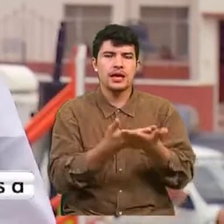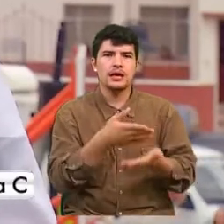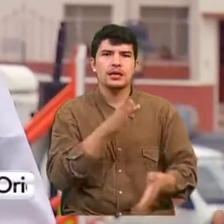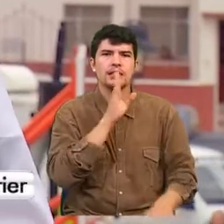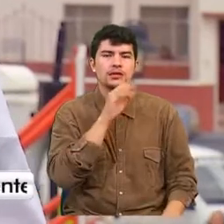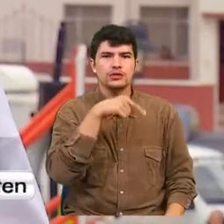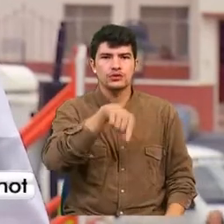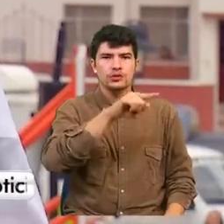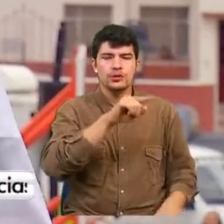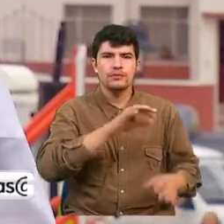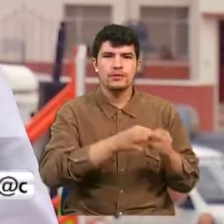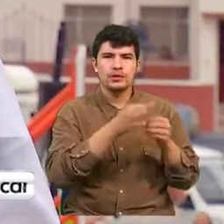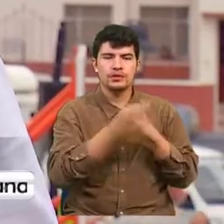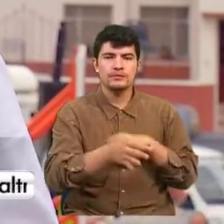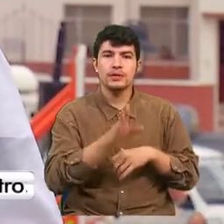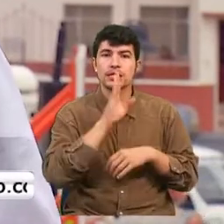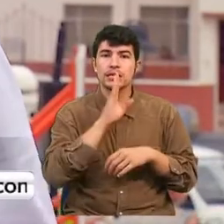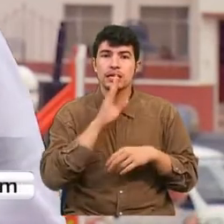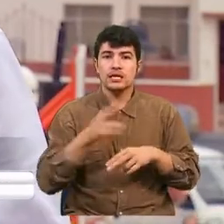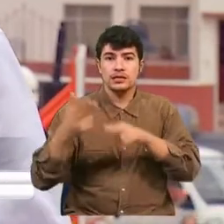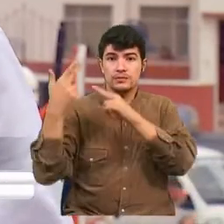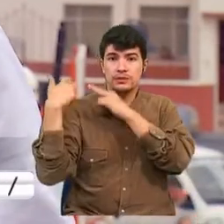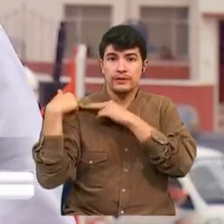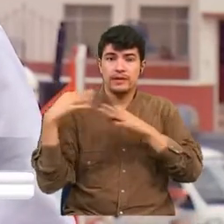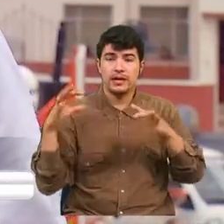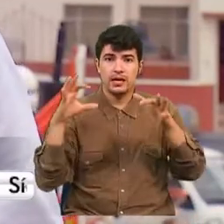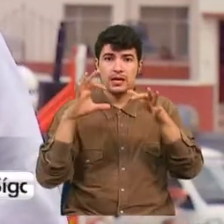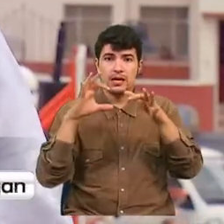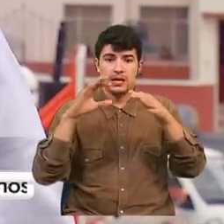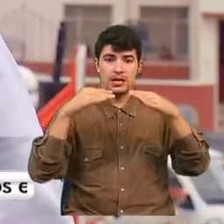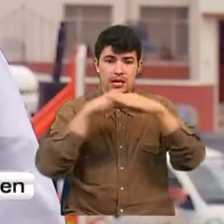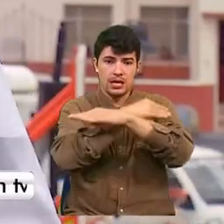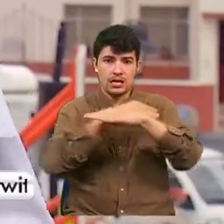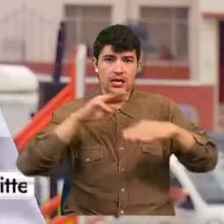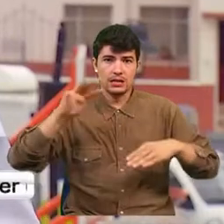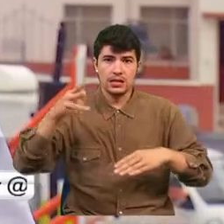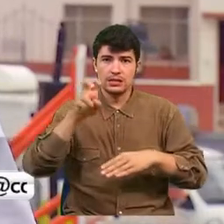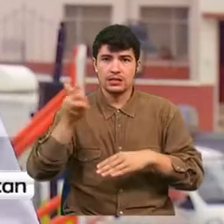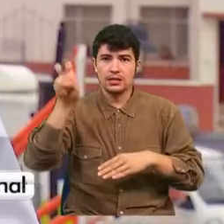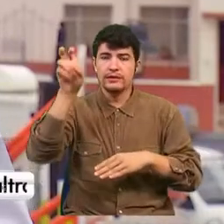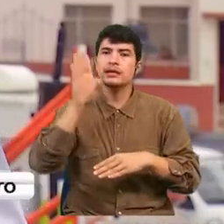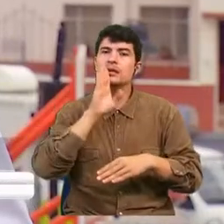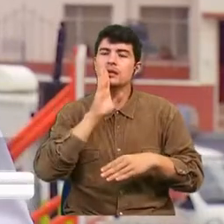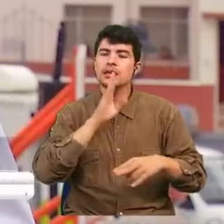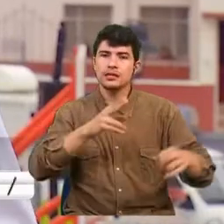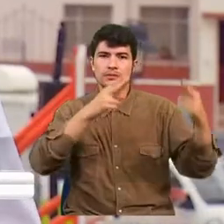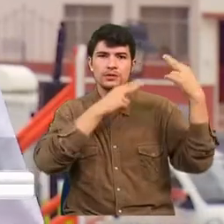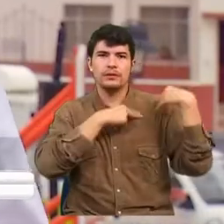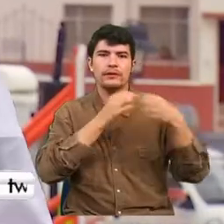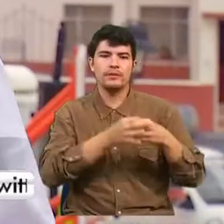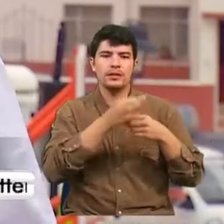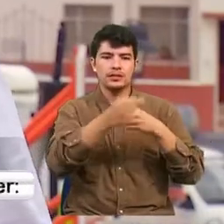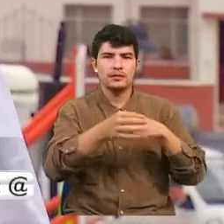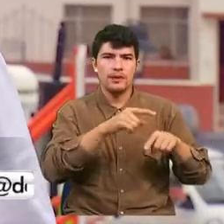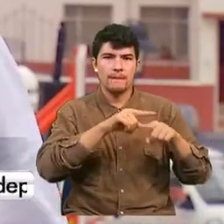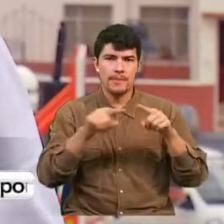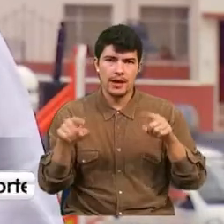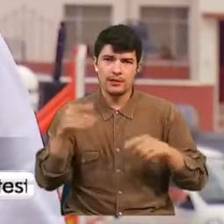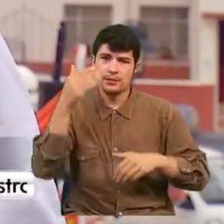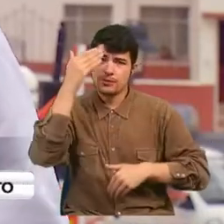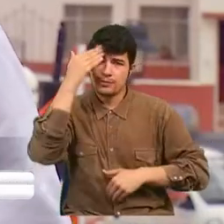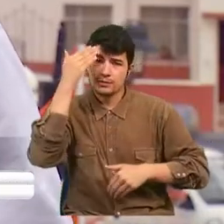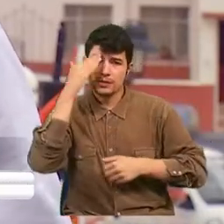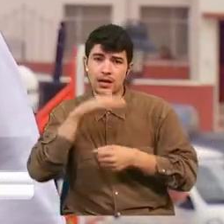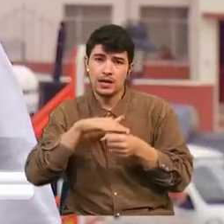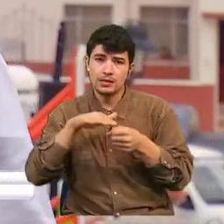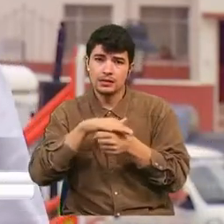municipios. Realmente la responsabilidad de la red terciaria está en cabeza del municipio, pero siendo conscientes de la